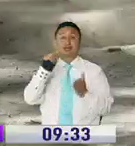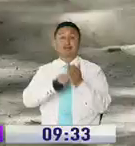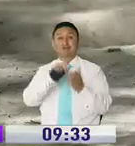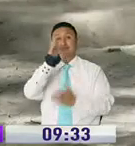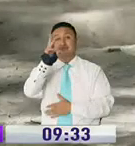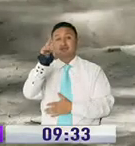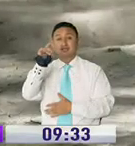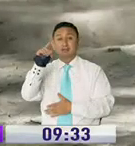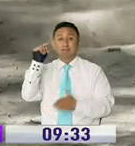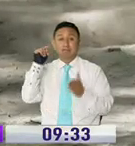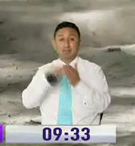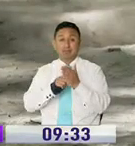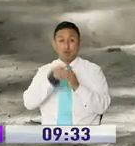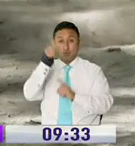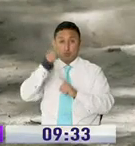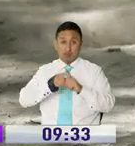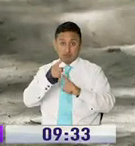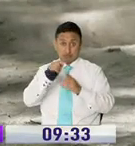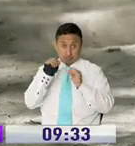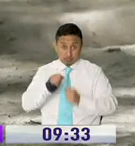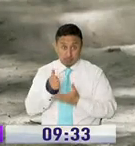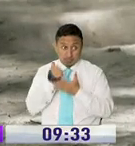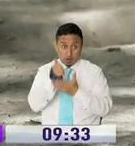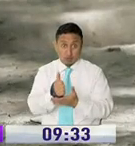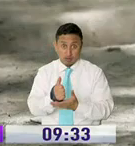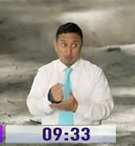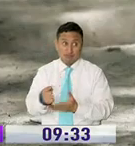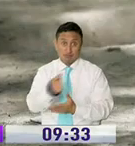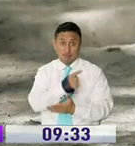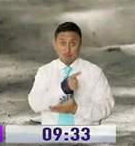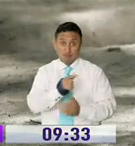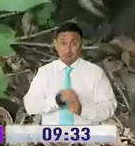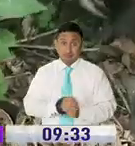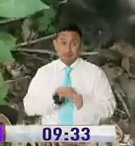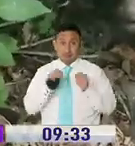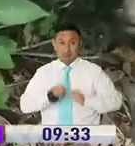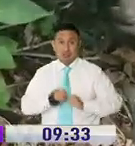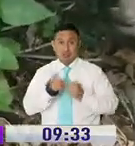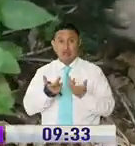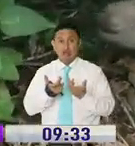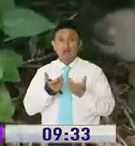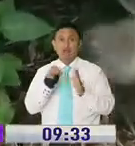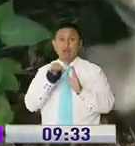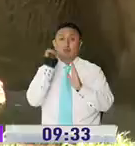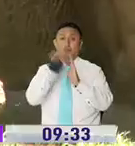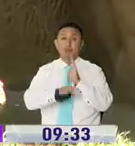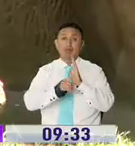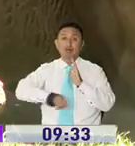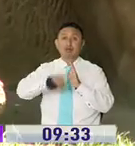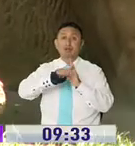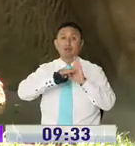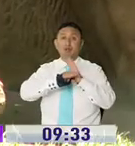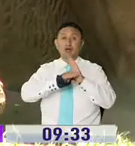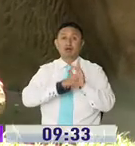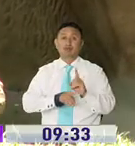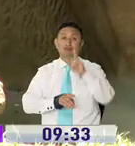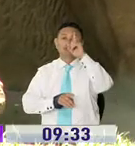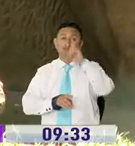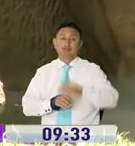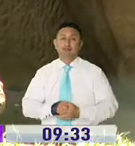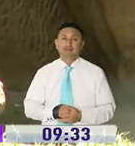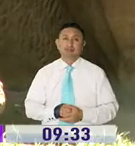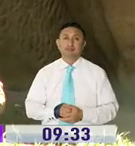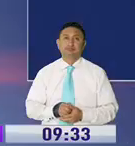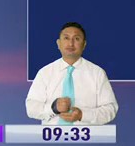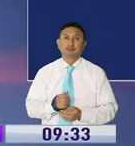mil dólares al mes. Si usted desea colaborar con tan noble causa, puede realizar su aporte económico a la cuenta corriente del Banco del